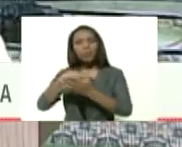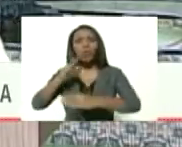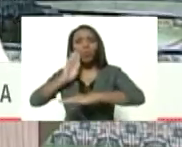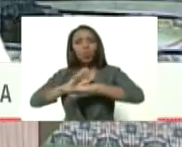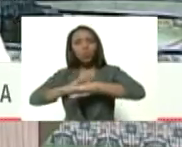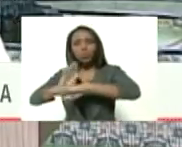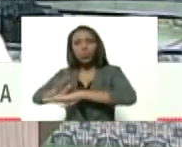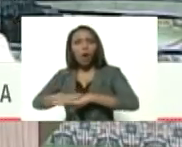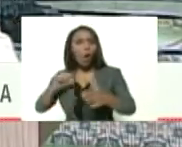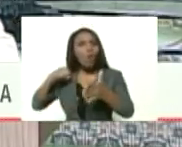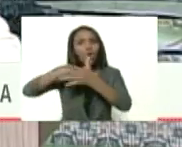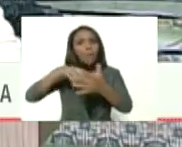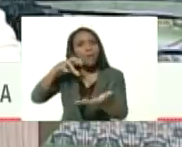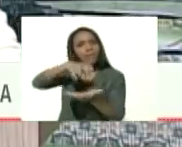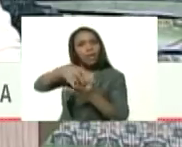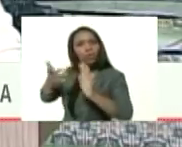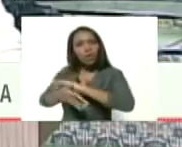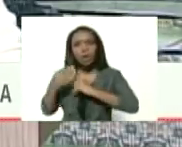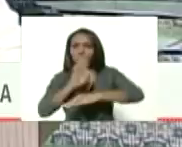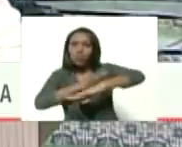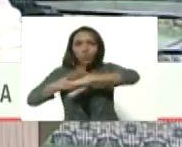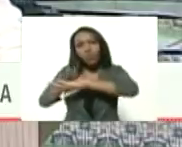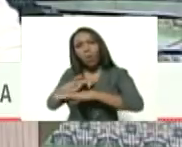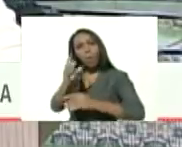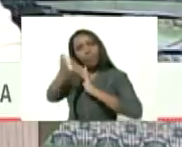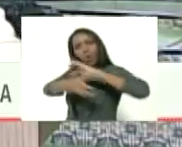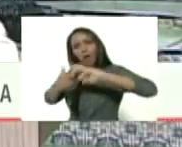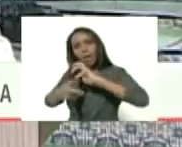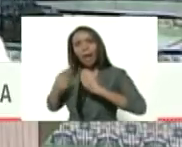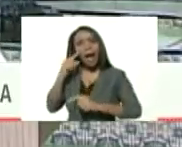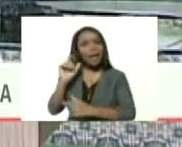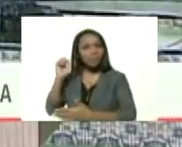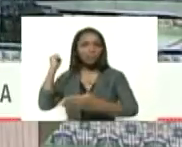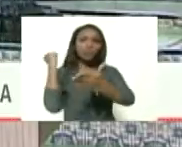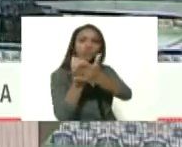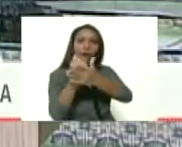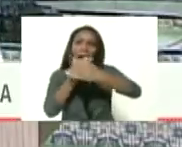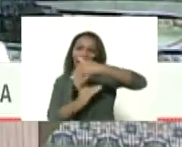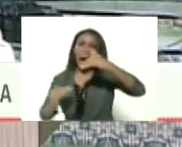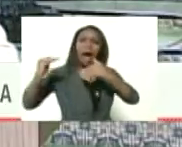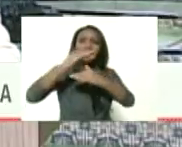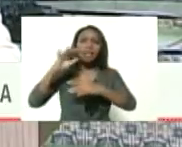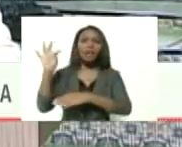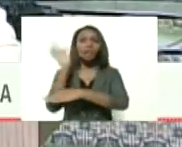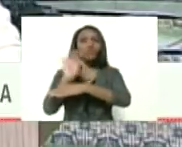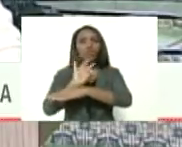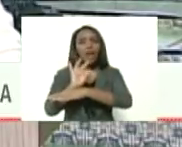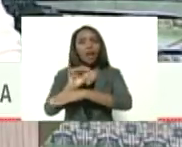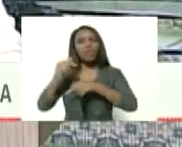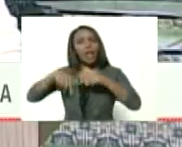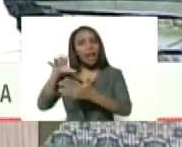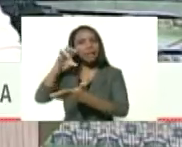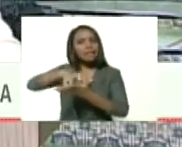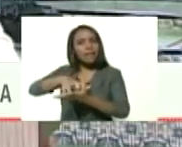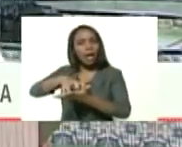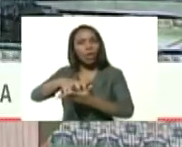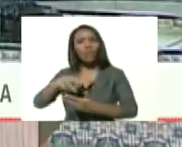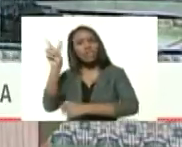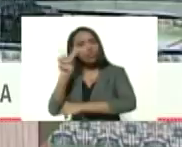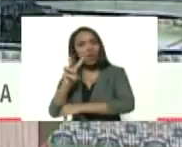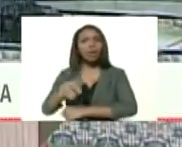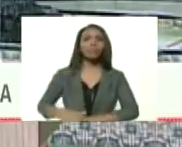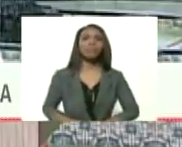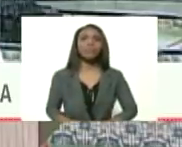de Estado, llamando al magnicidio, al asesinato de las altas autoridades del Estado